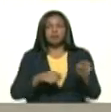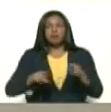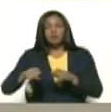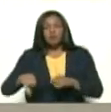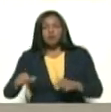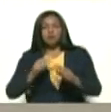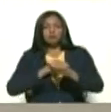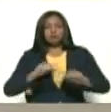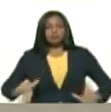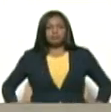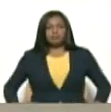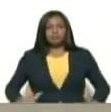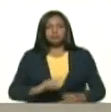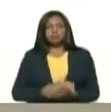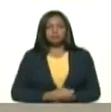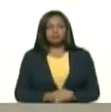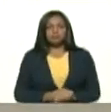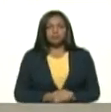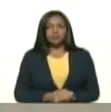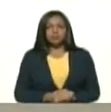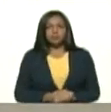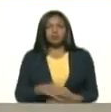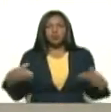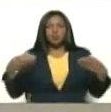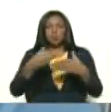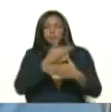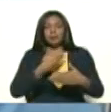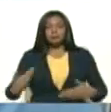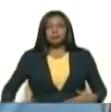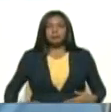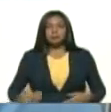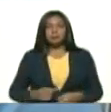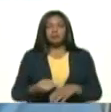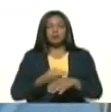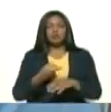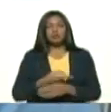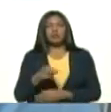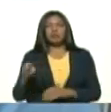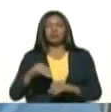Fuerza Armada, Comisión Presidencial, gobernador Héctor Rodríguez,